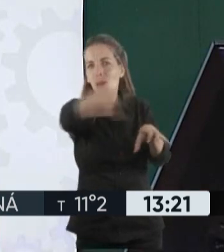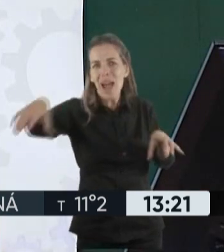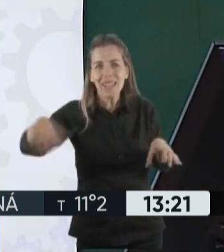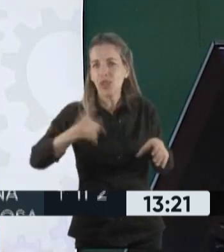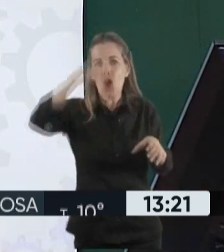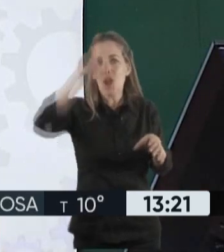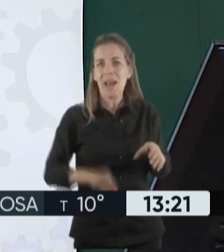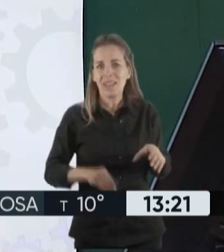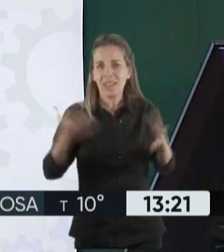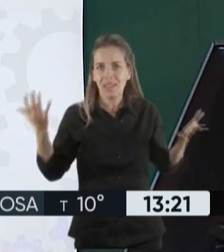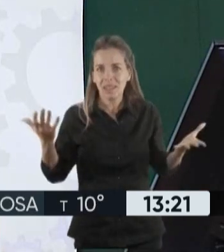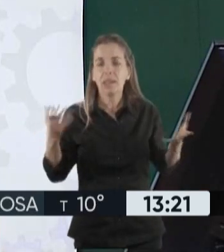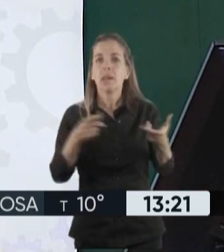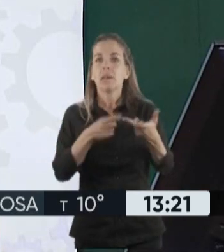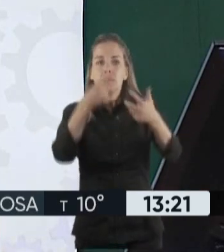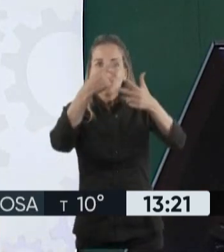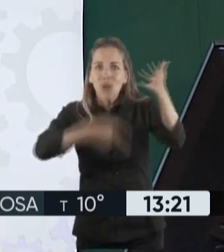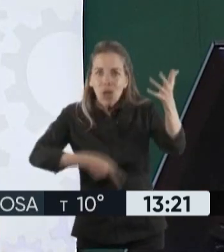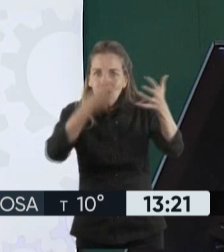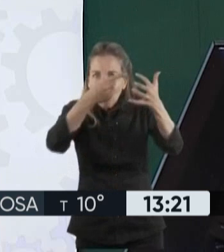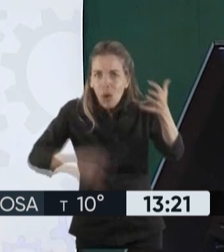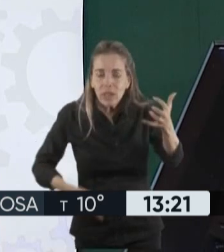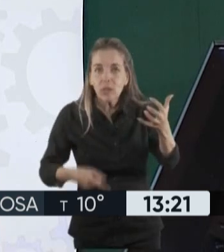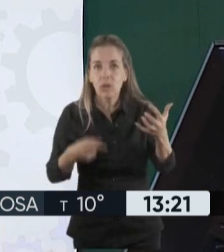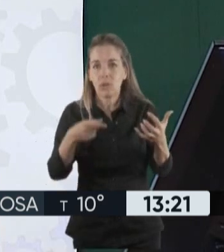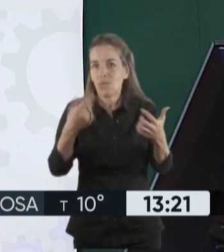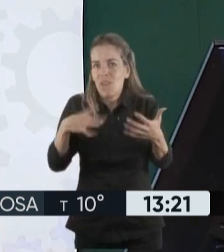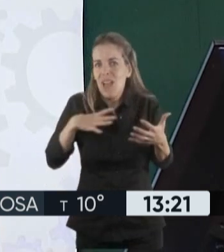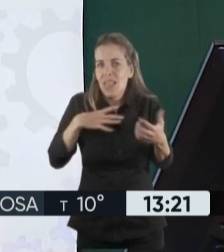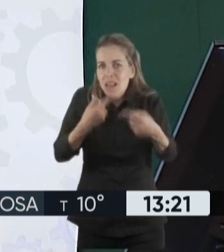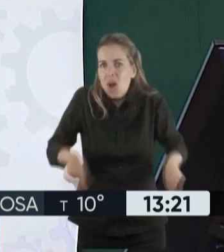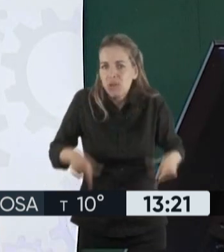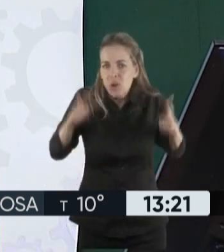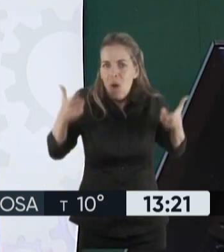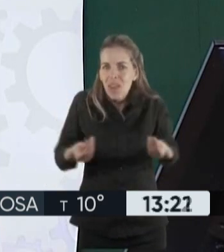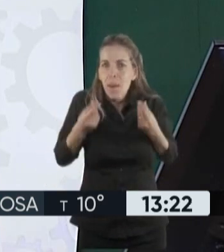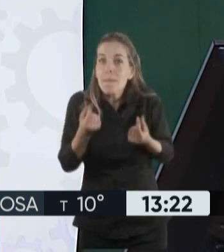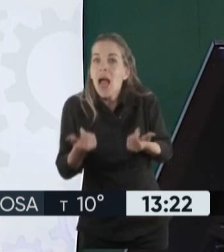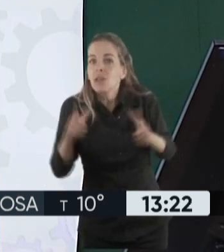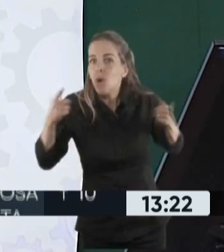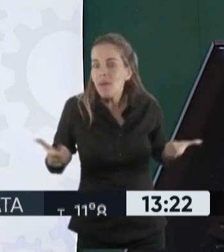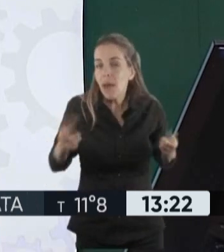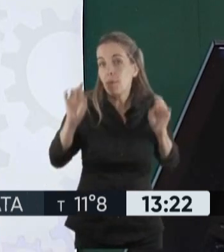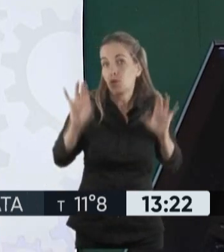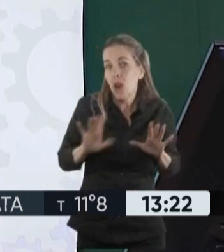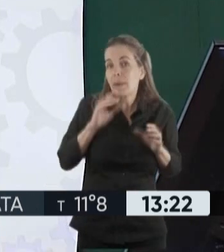Tuvimos que hacer frente a todo eso sin recursos, porque lo único que acumulábamos eran